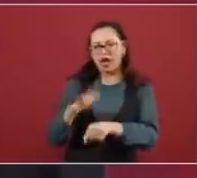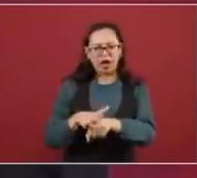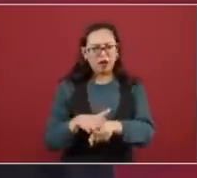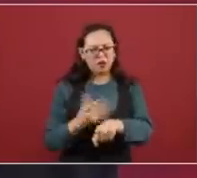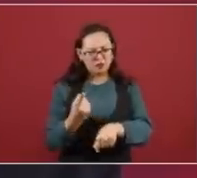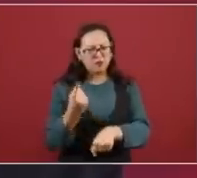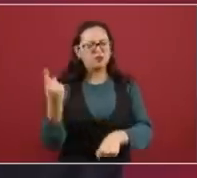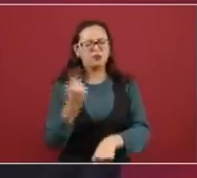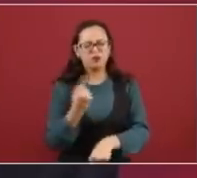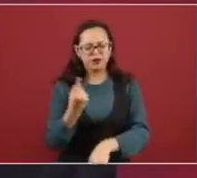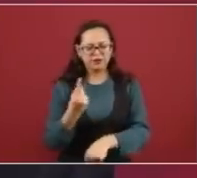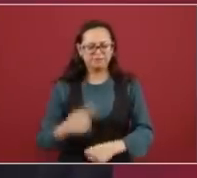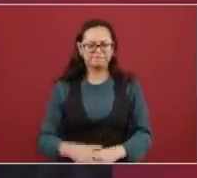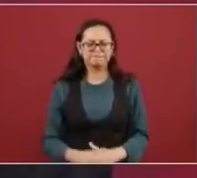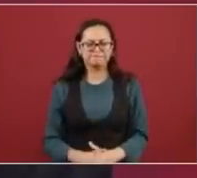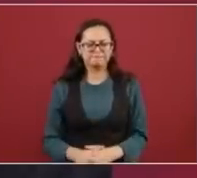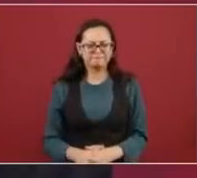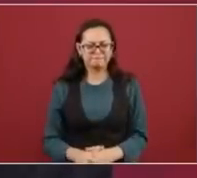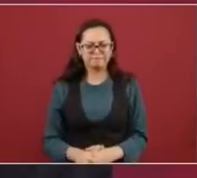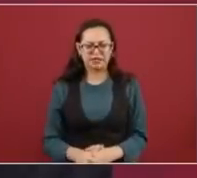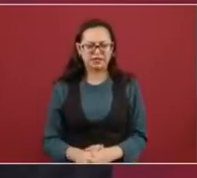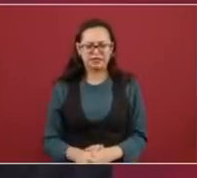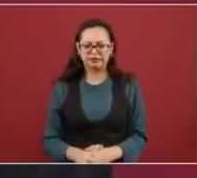un asunto